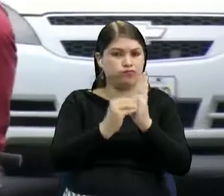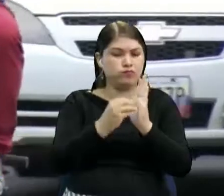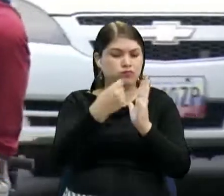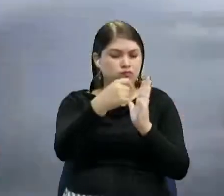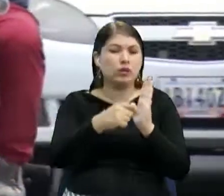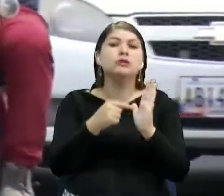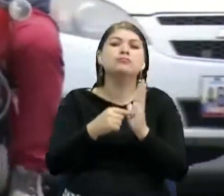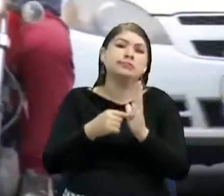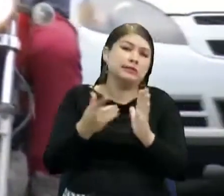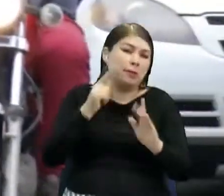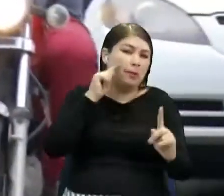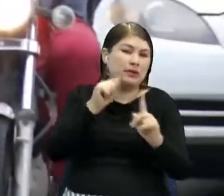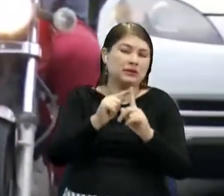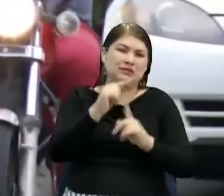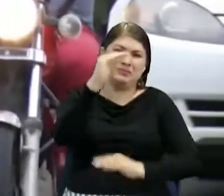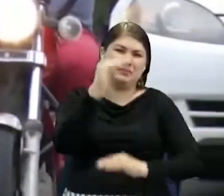con el objetivo de mitigar la delincuencia en la ciudad